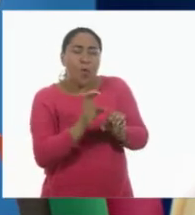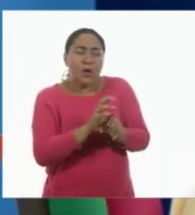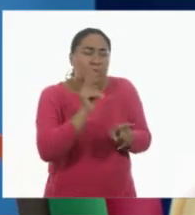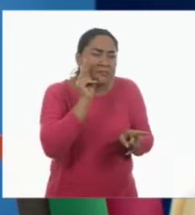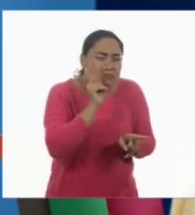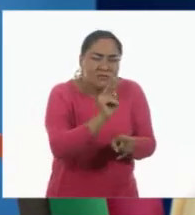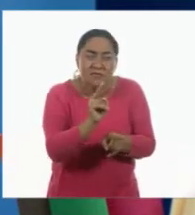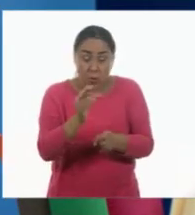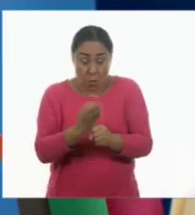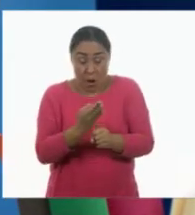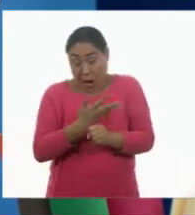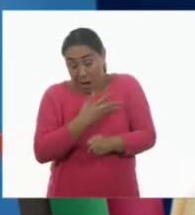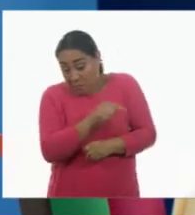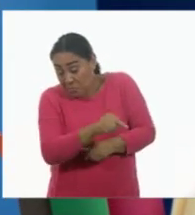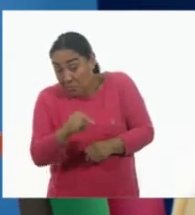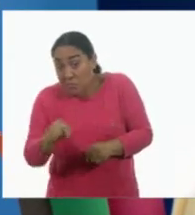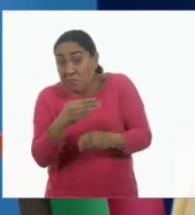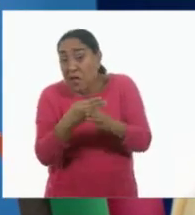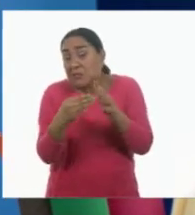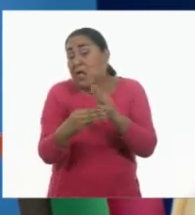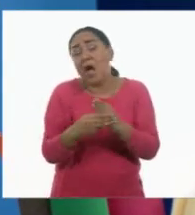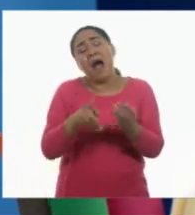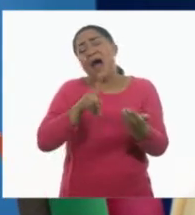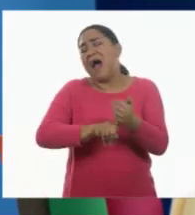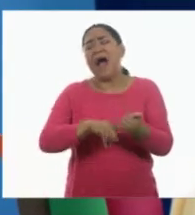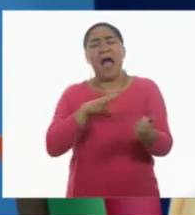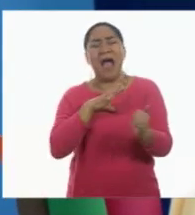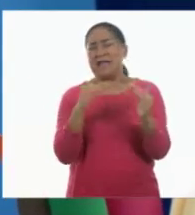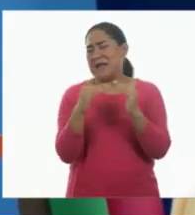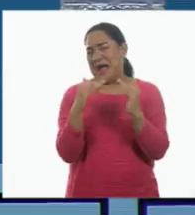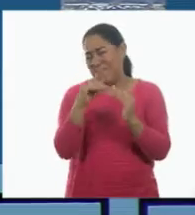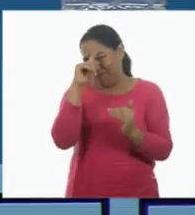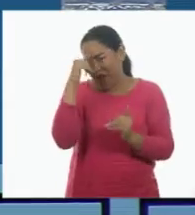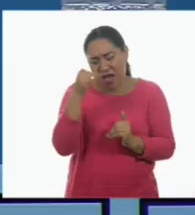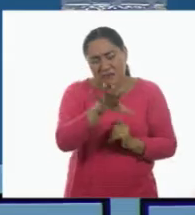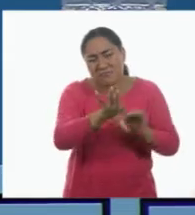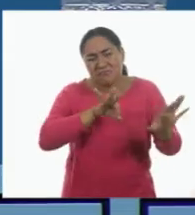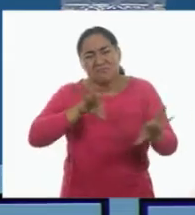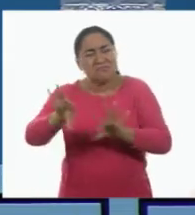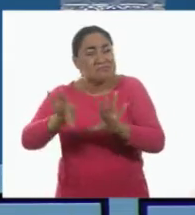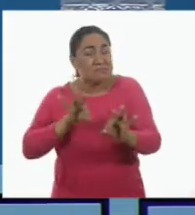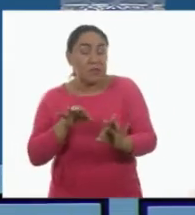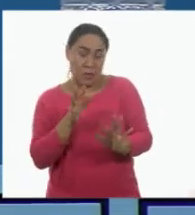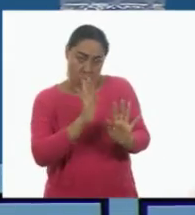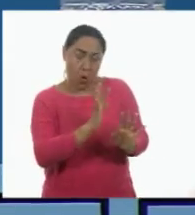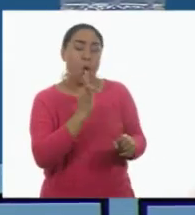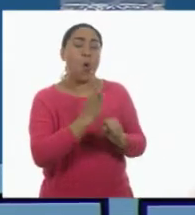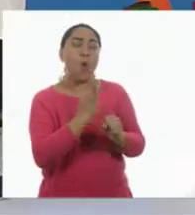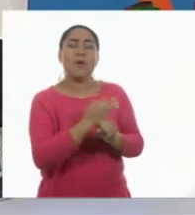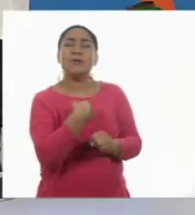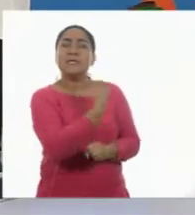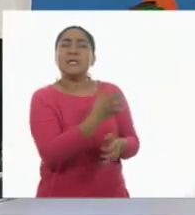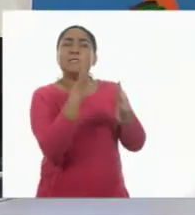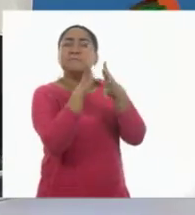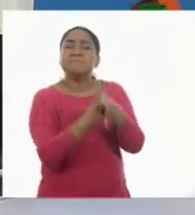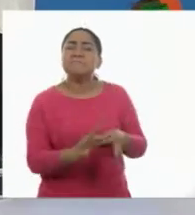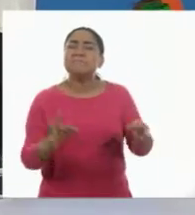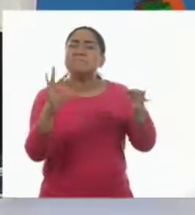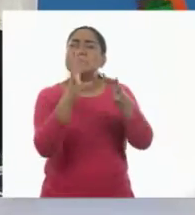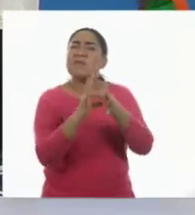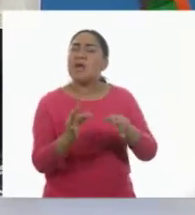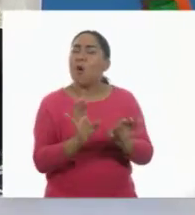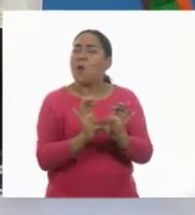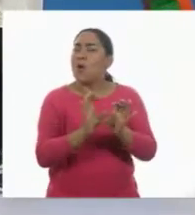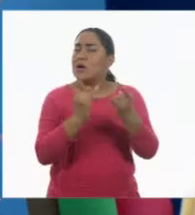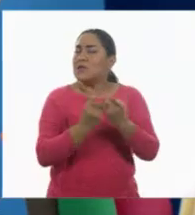los recursos que aquí tenemos, que son recursos de casita. Y vamos a trabajar, yo te voy a ir narrando una historia. ¿Y qué